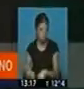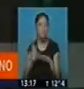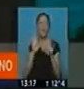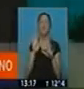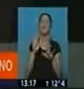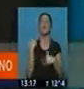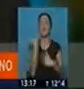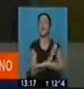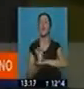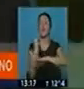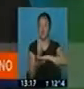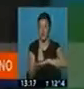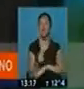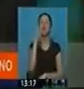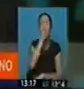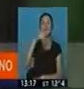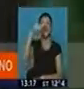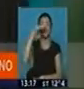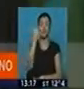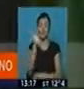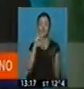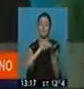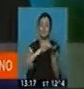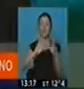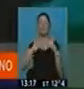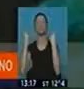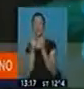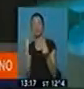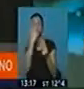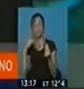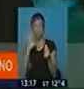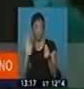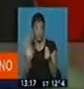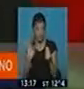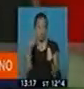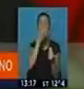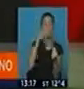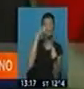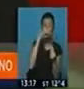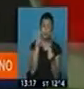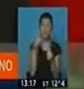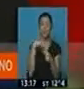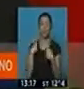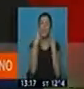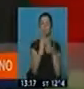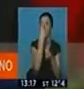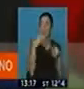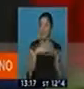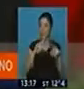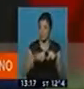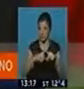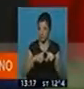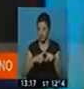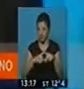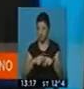gobierno? 176 diputados de los 350 tienen que adherir a un partido en particular. No hay un partido